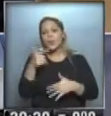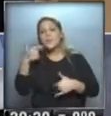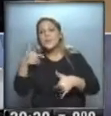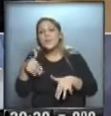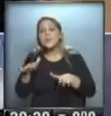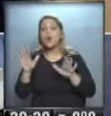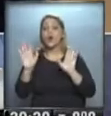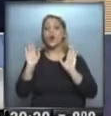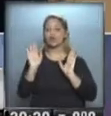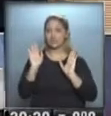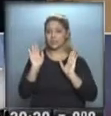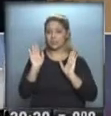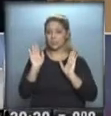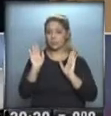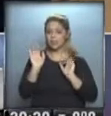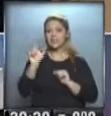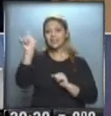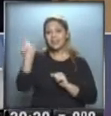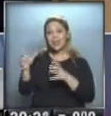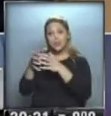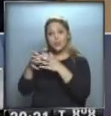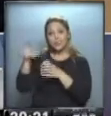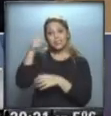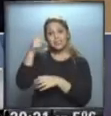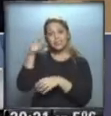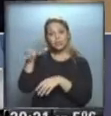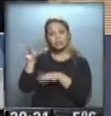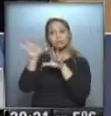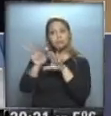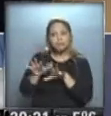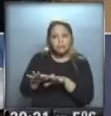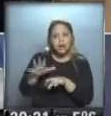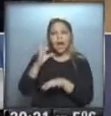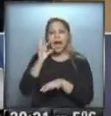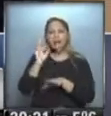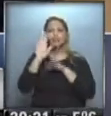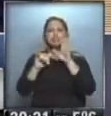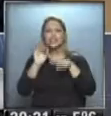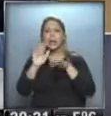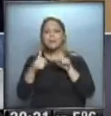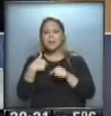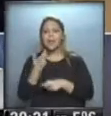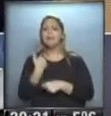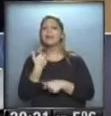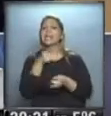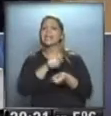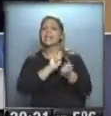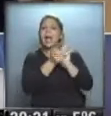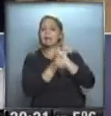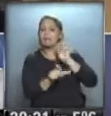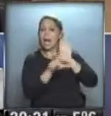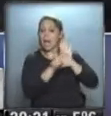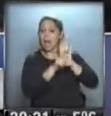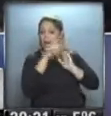la posibilidad de que el kirchnerismo hiciera una convocatoria constituyente para reformar